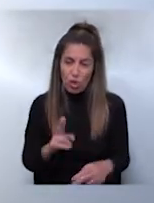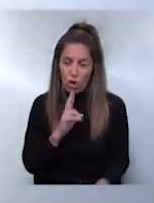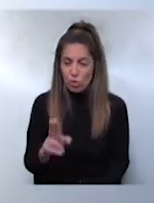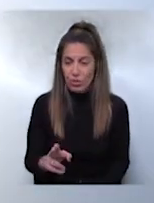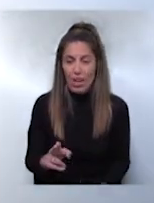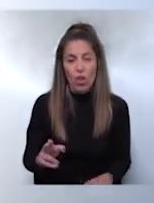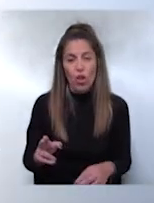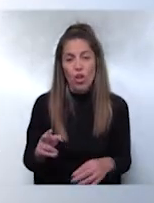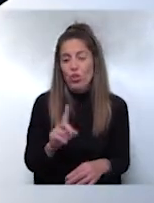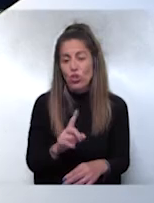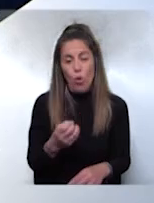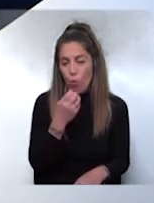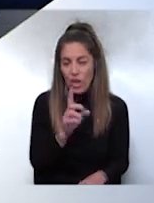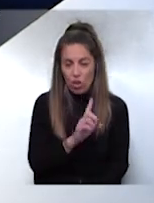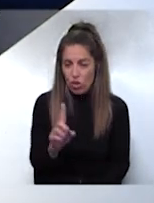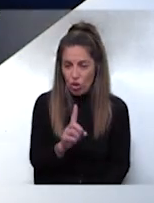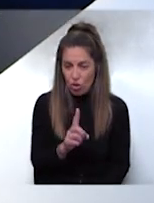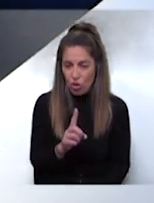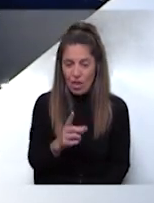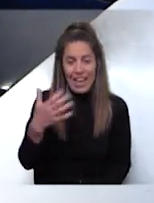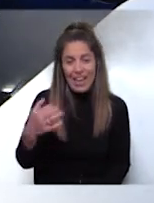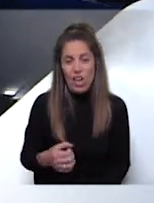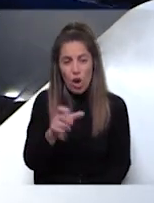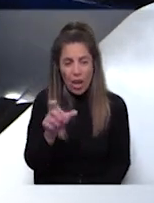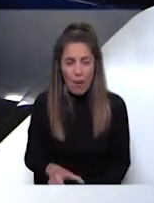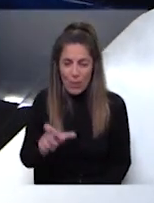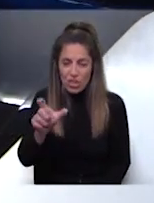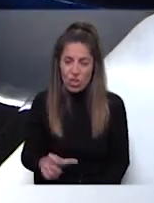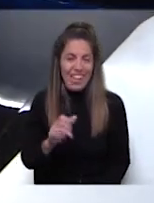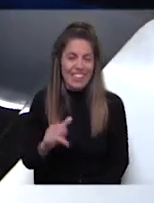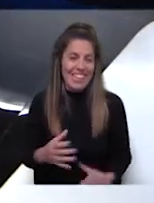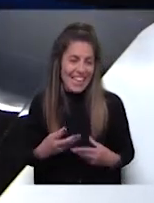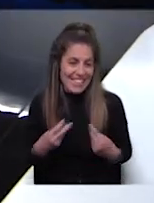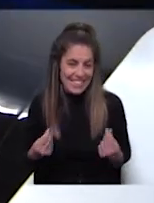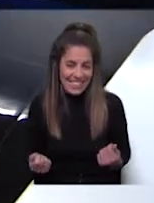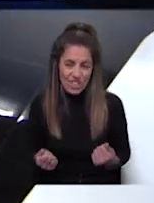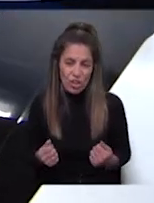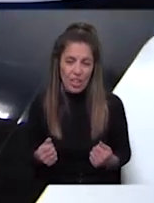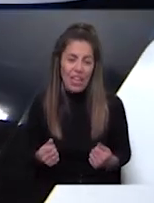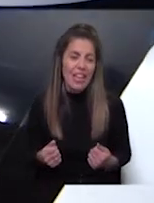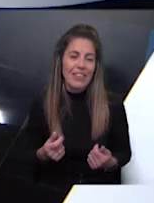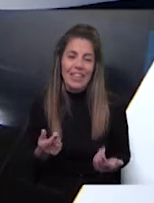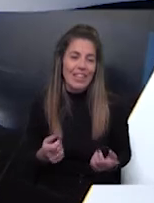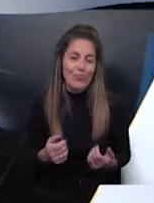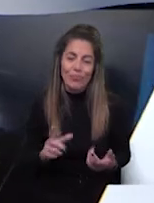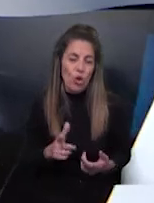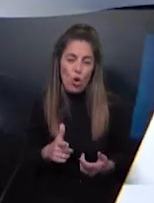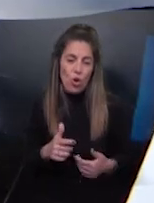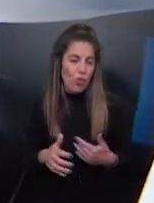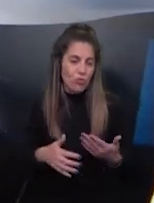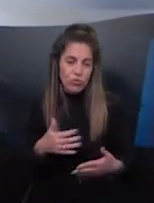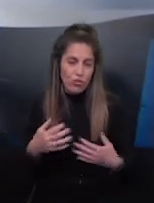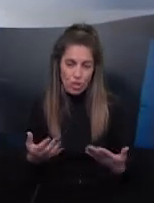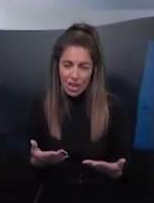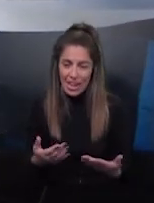resultados de la JUTEP no han sido buenos. Creo que la gente tiene la sensación de que la JUTEP se salió del mapa,